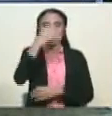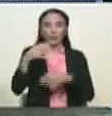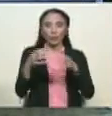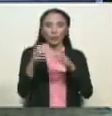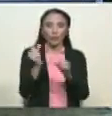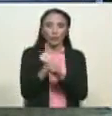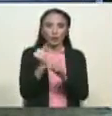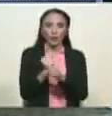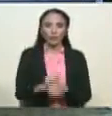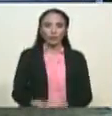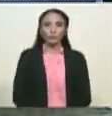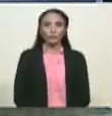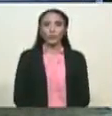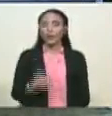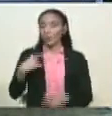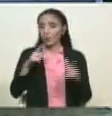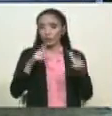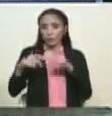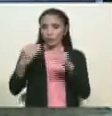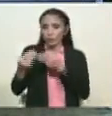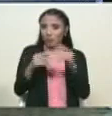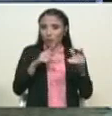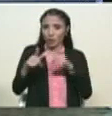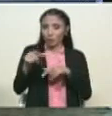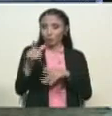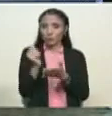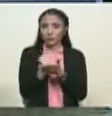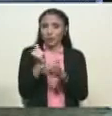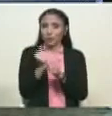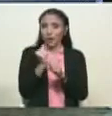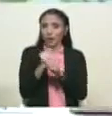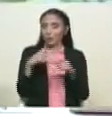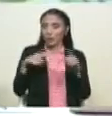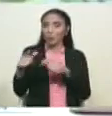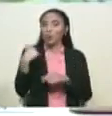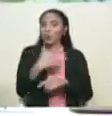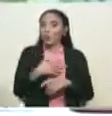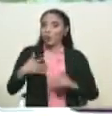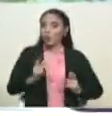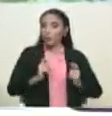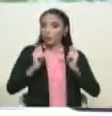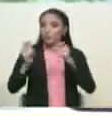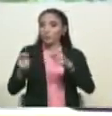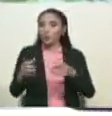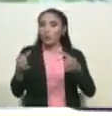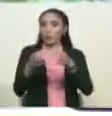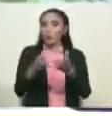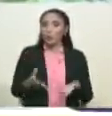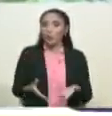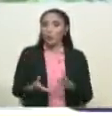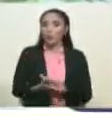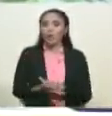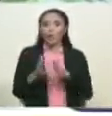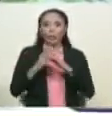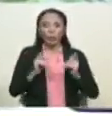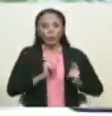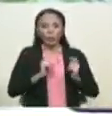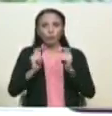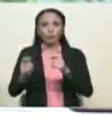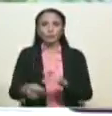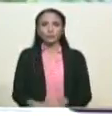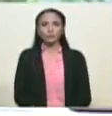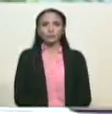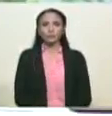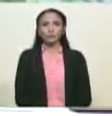la clase obrera hizo su trabajo, porque yo quiero darle el poder a la clase obrera para lo